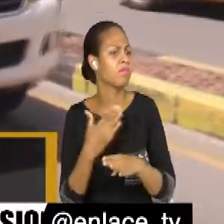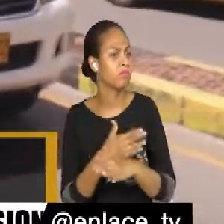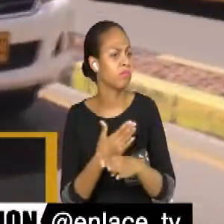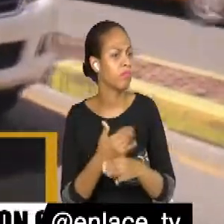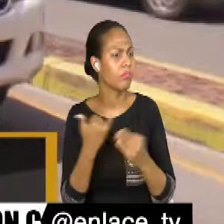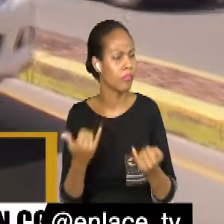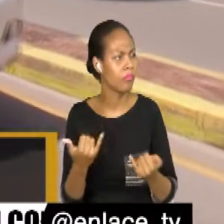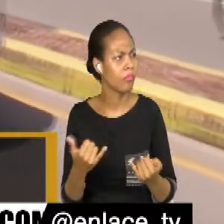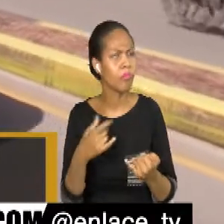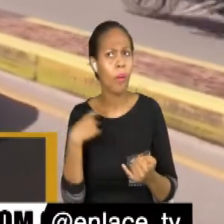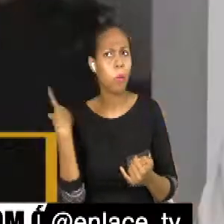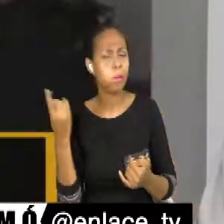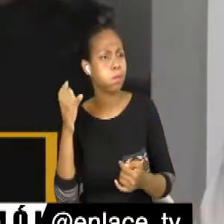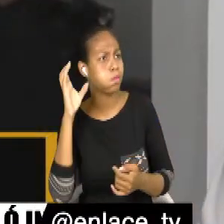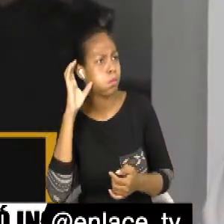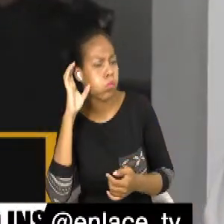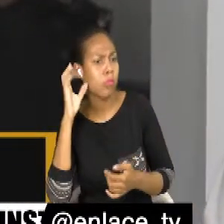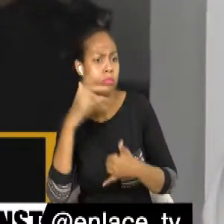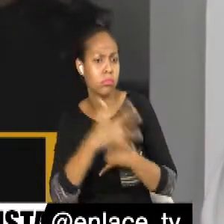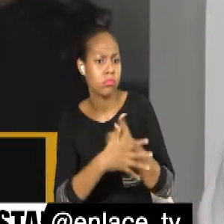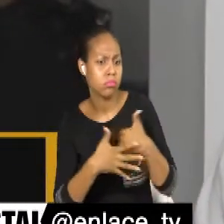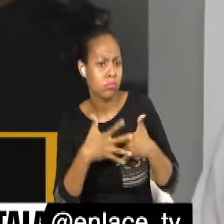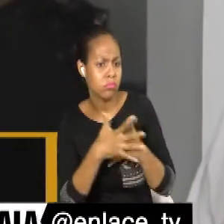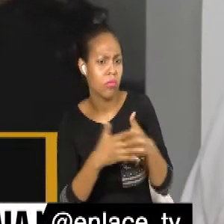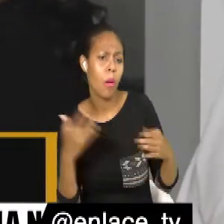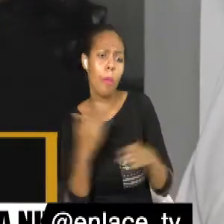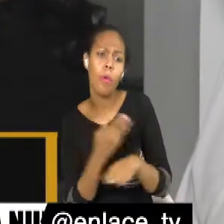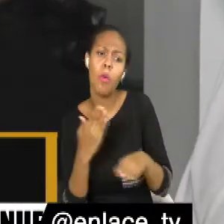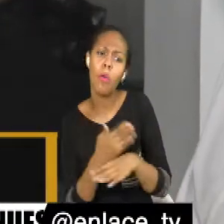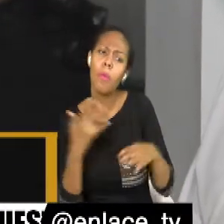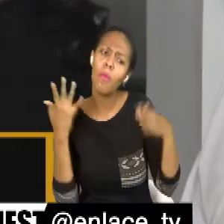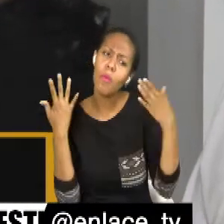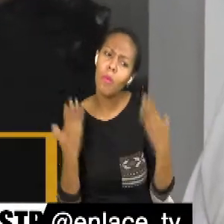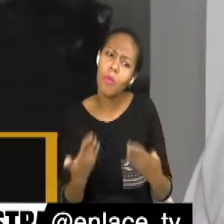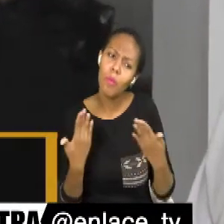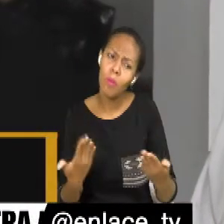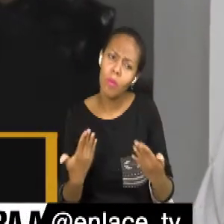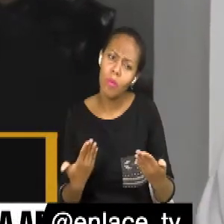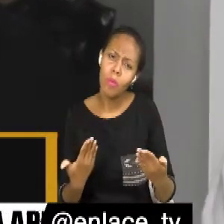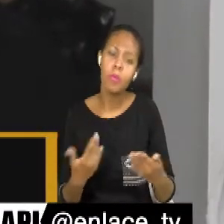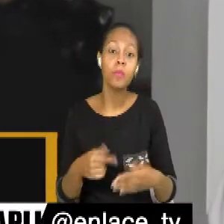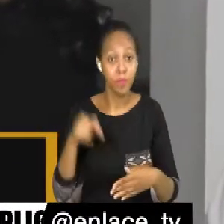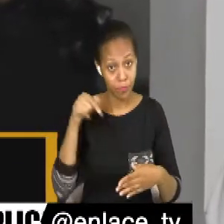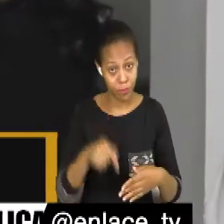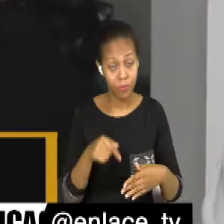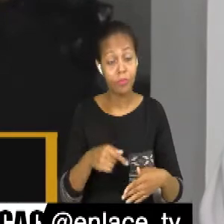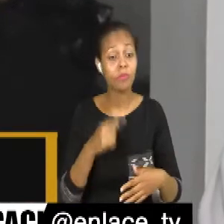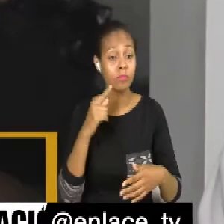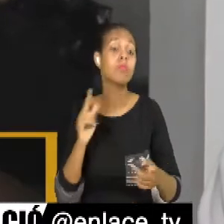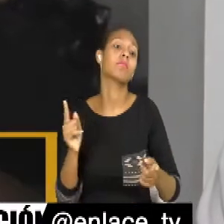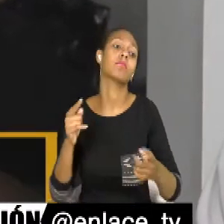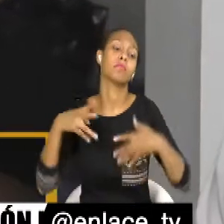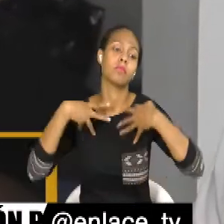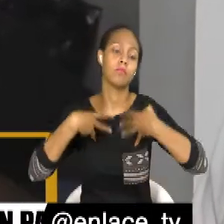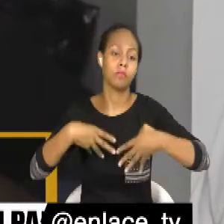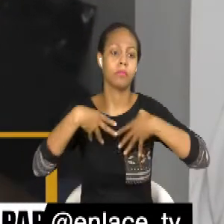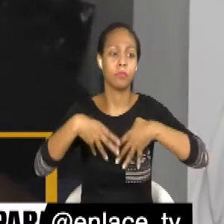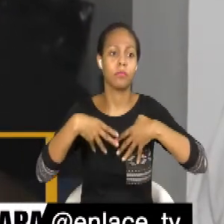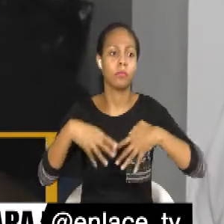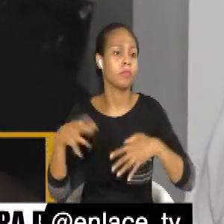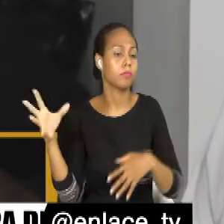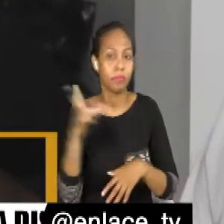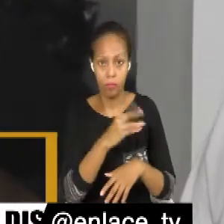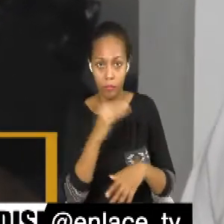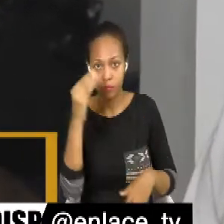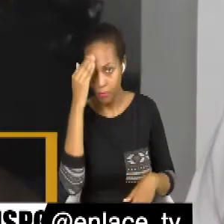en nuestro país y por ende en cada rincón de Colombia. La marcha inicia, como todos sabemos, aquí